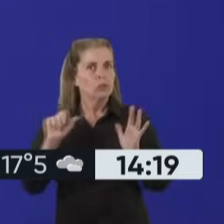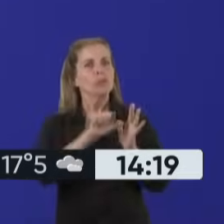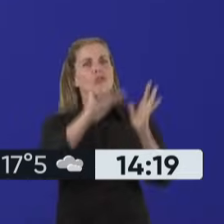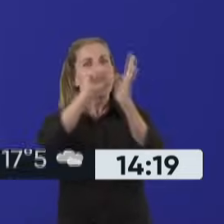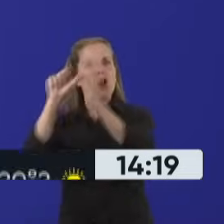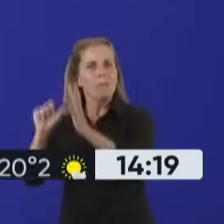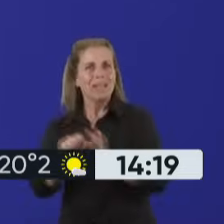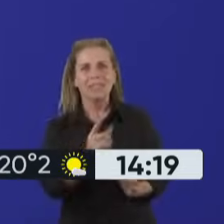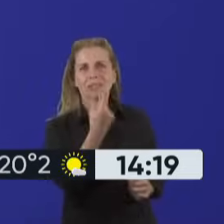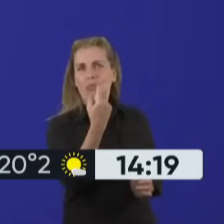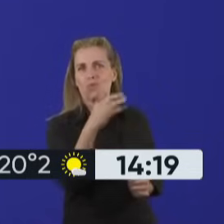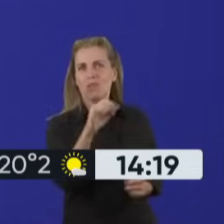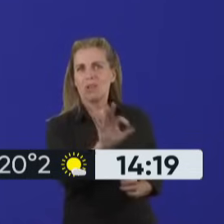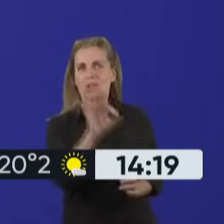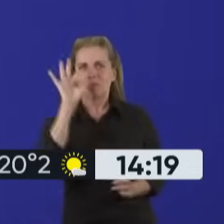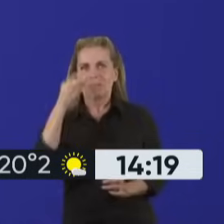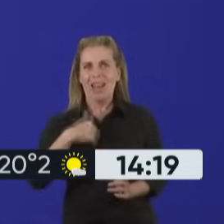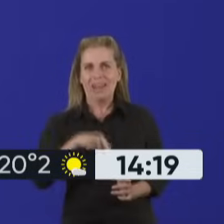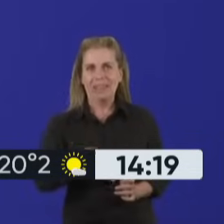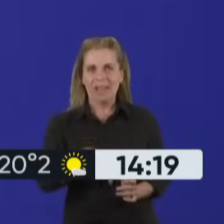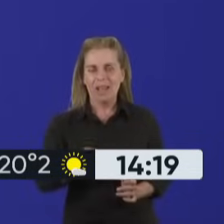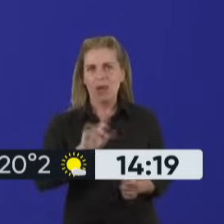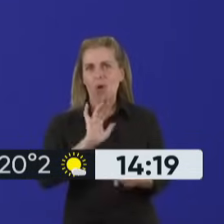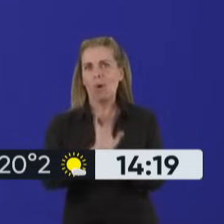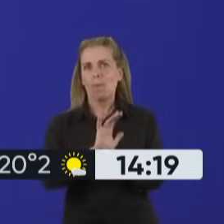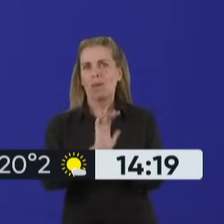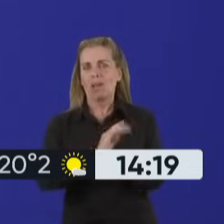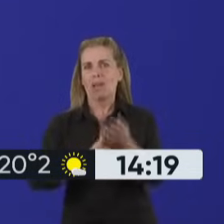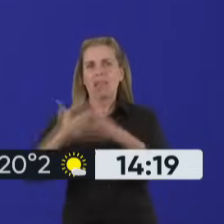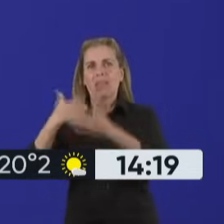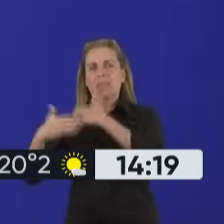subdesarrollado. Y parece bastante